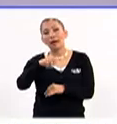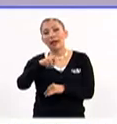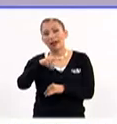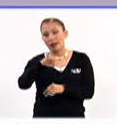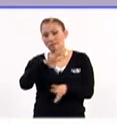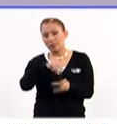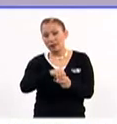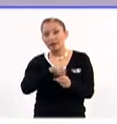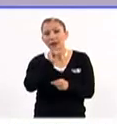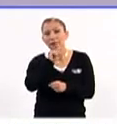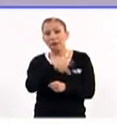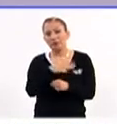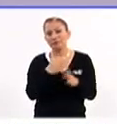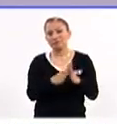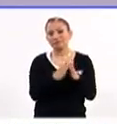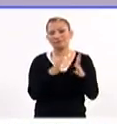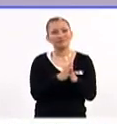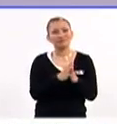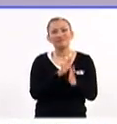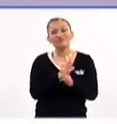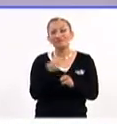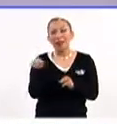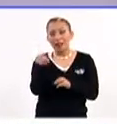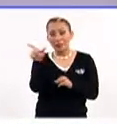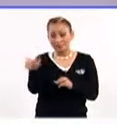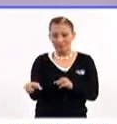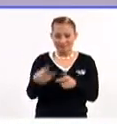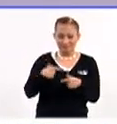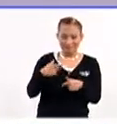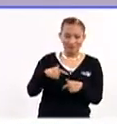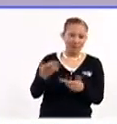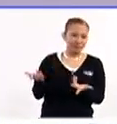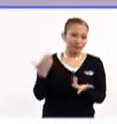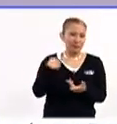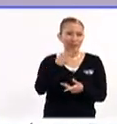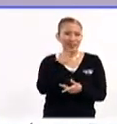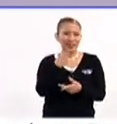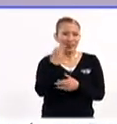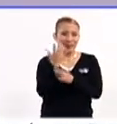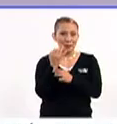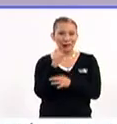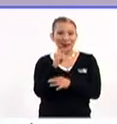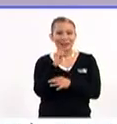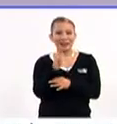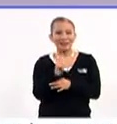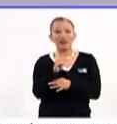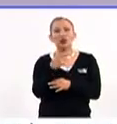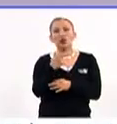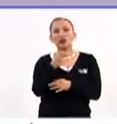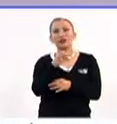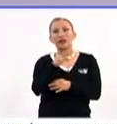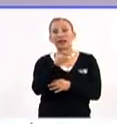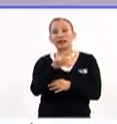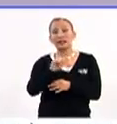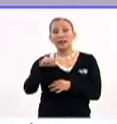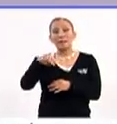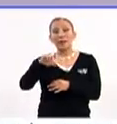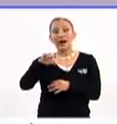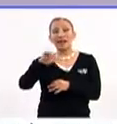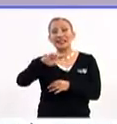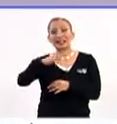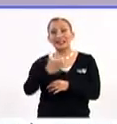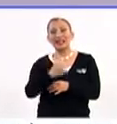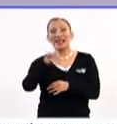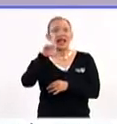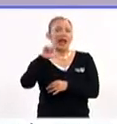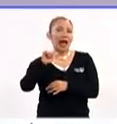entera, y también sobre la participación de ese personaje que mencionó Beatriz Gutiérrez Müller, que es Malintzin,